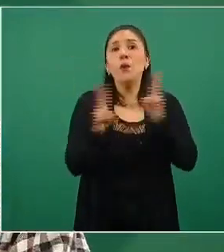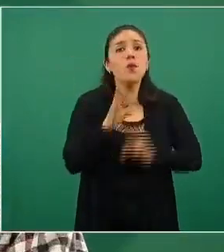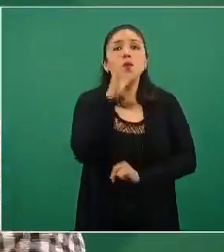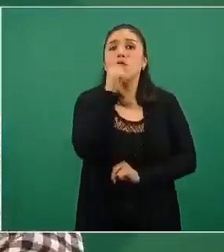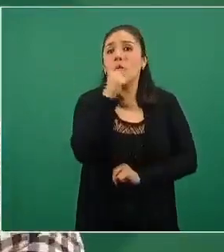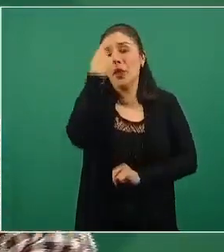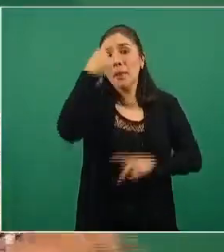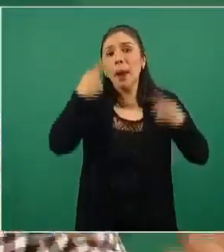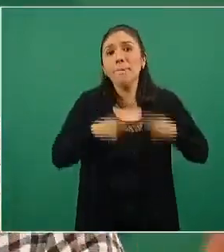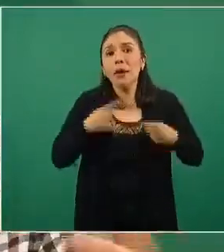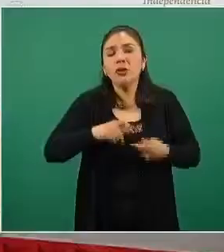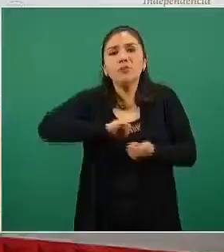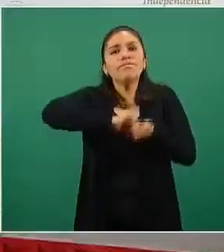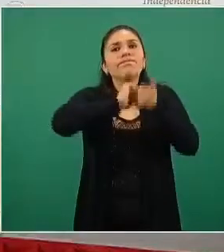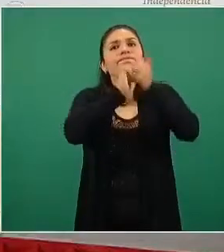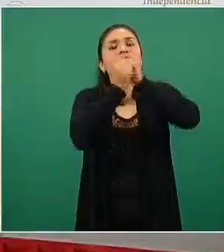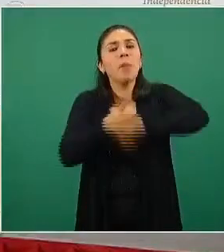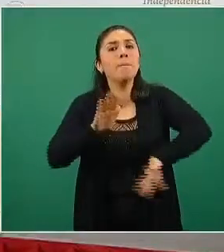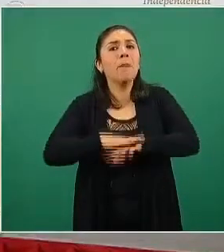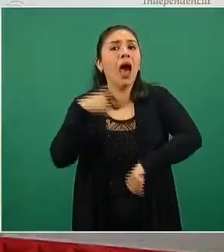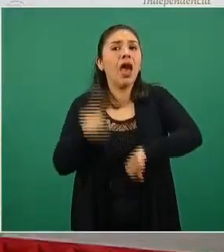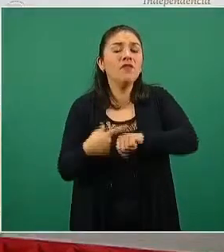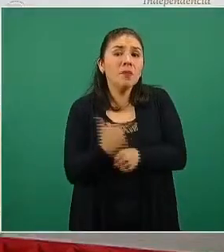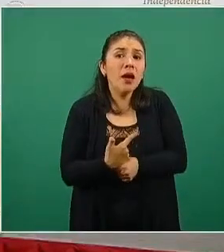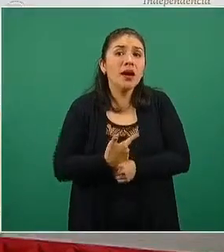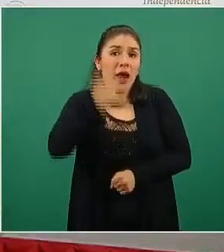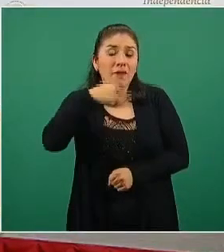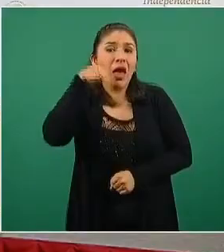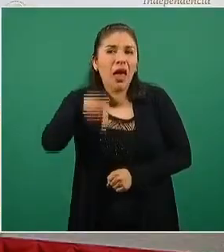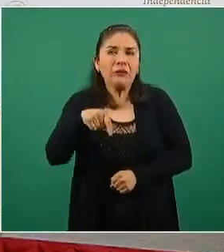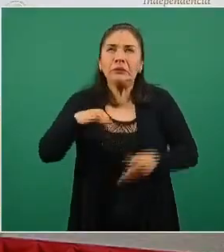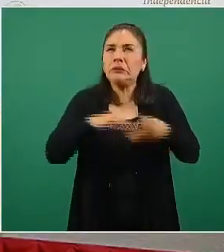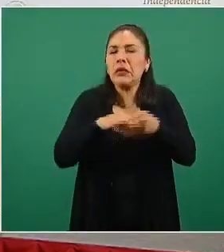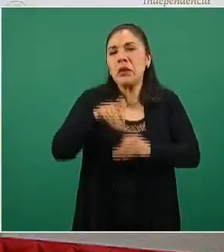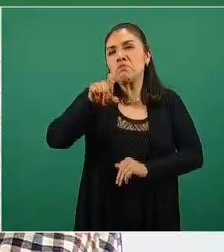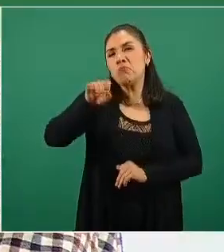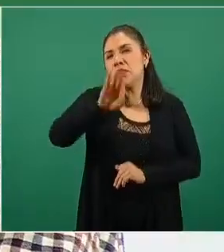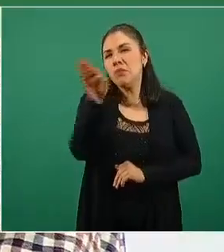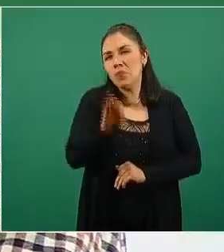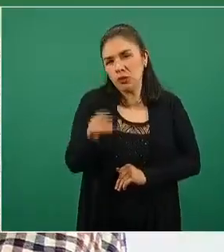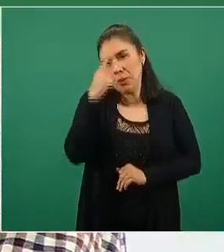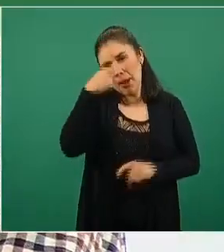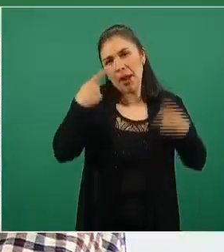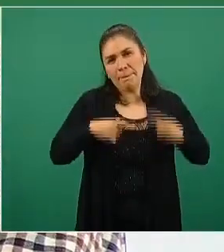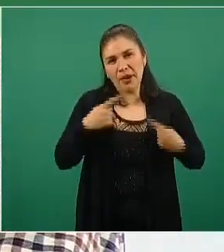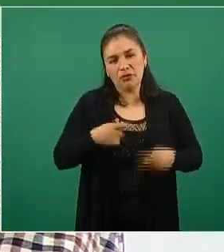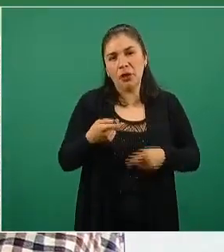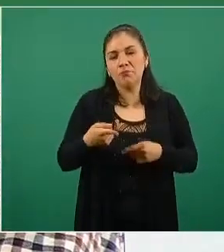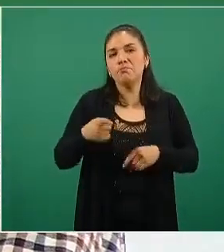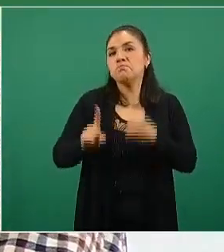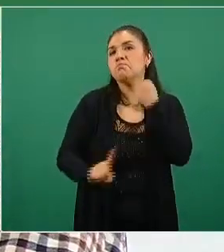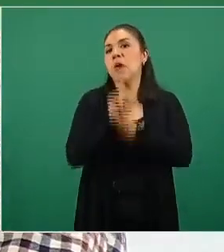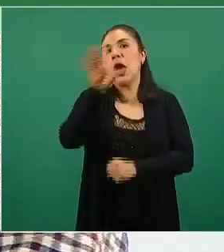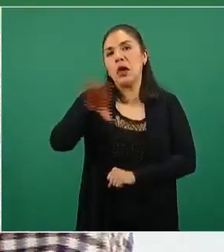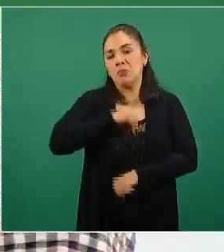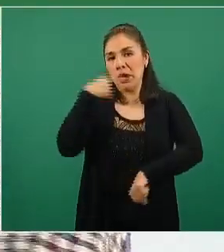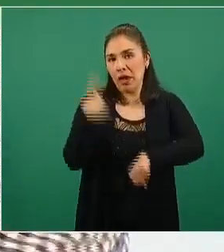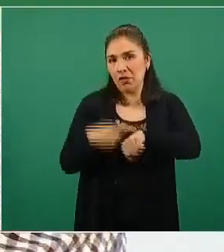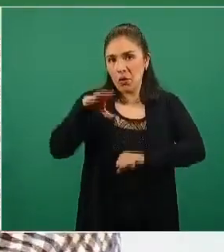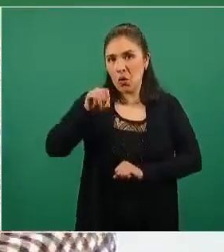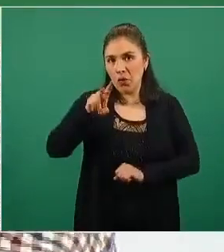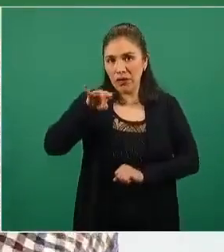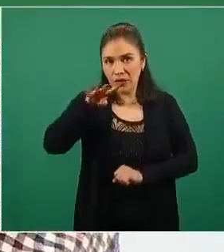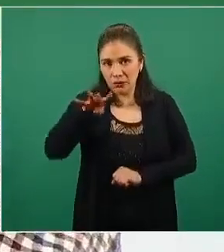en las personas que evolucionan a enfermedad grave, que son en promedio el 20% de las personas que enferman de